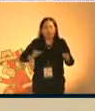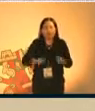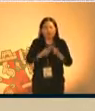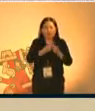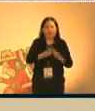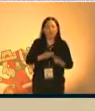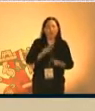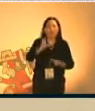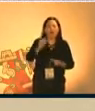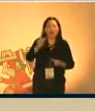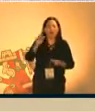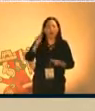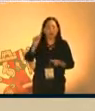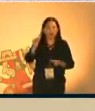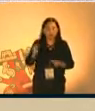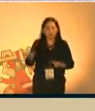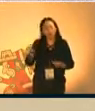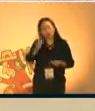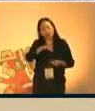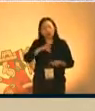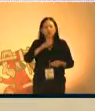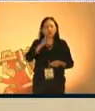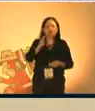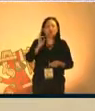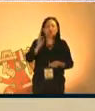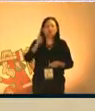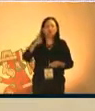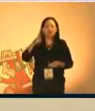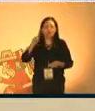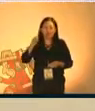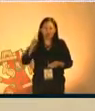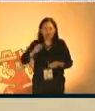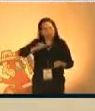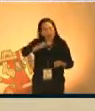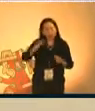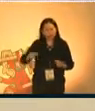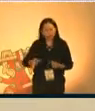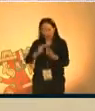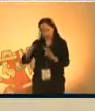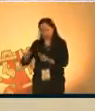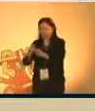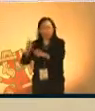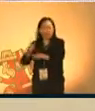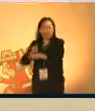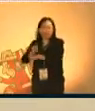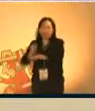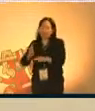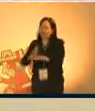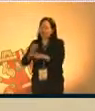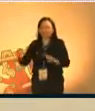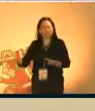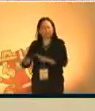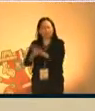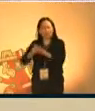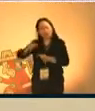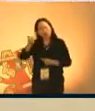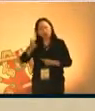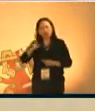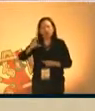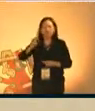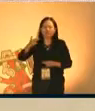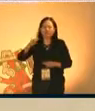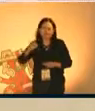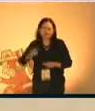bogotá los otros han nacido en el río de la plata los otros han nacido en perú los otros han nacido en chile